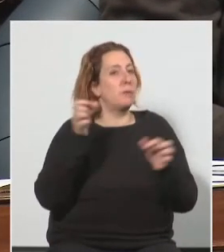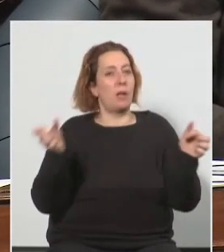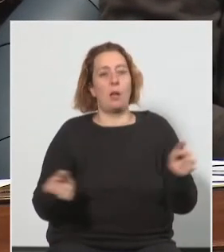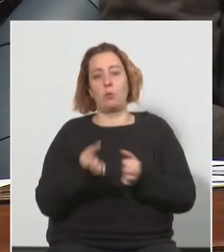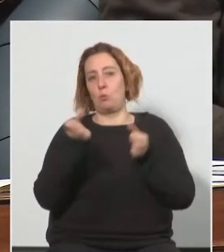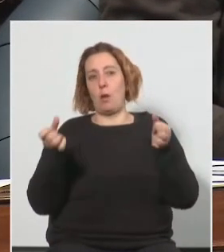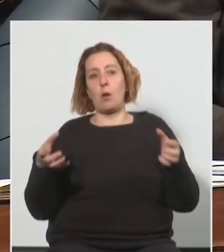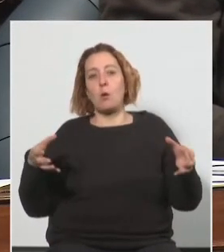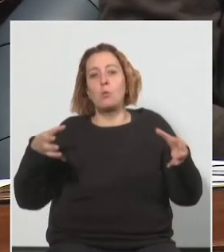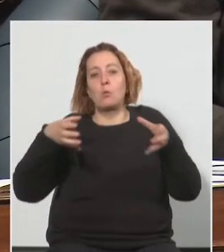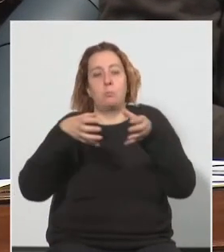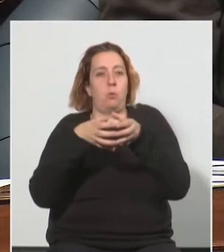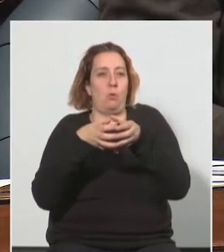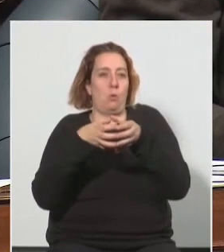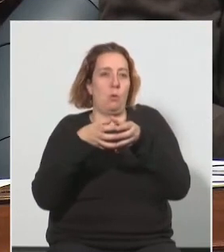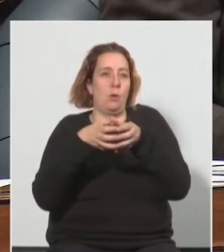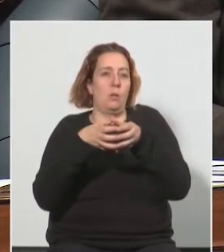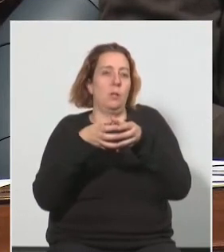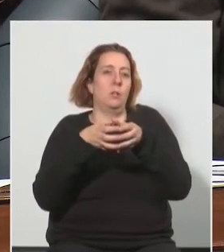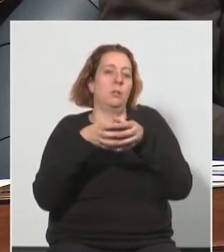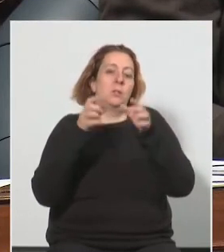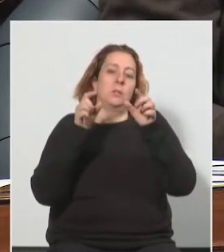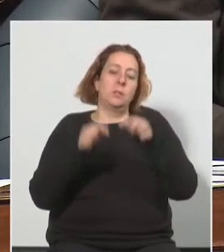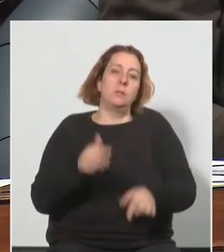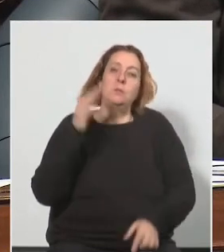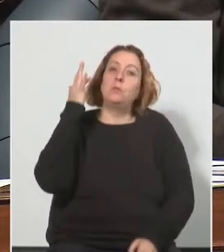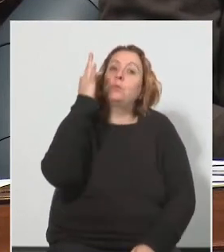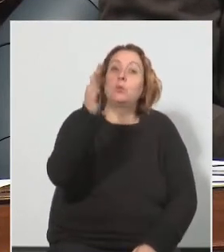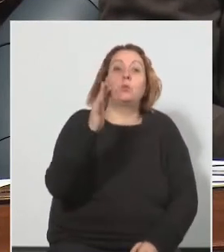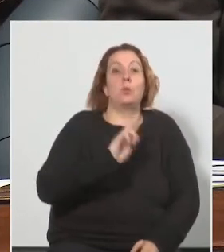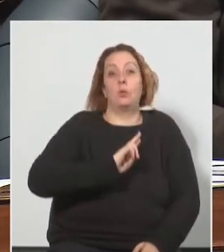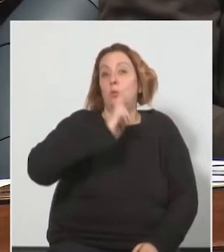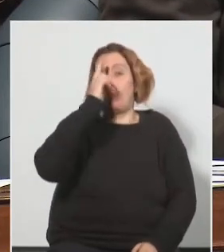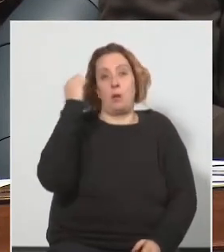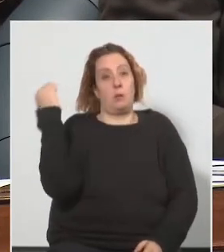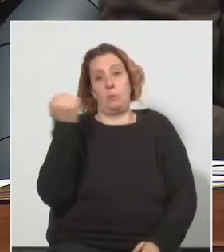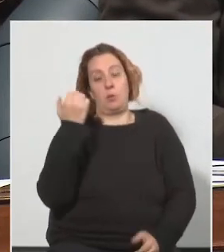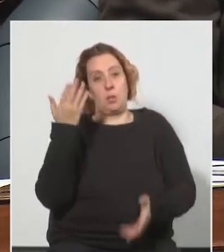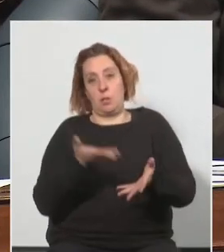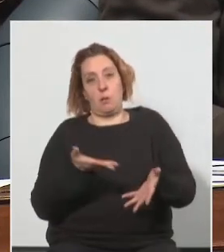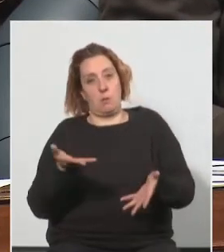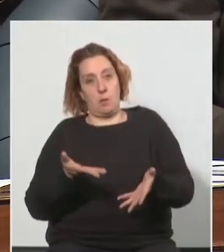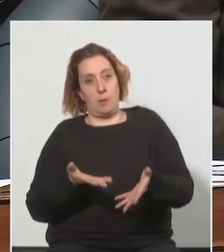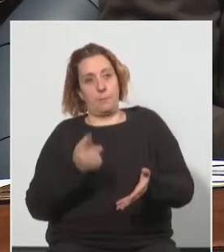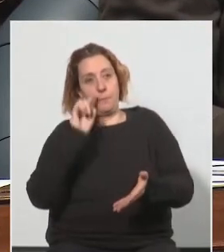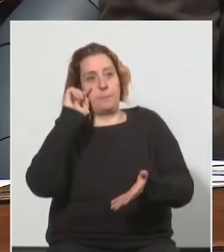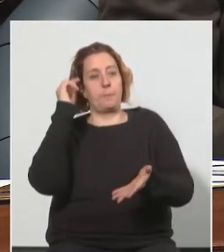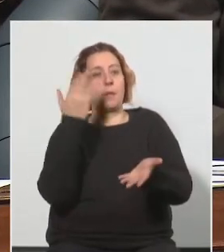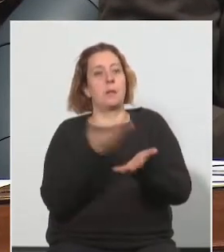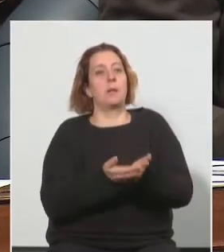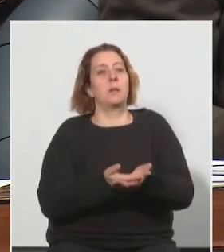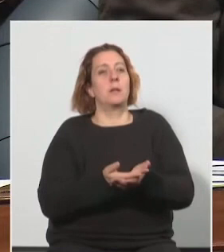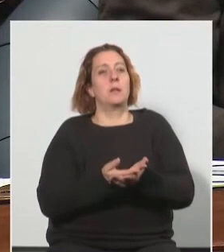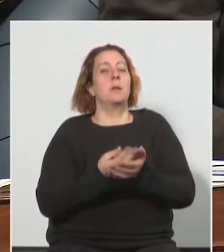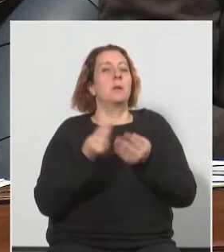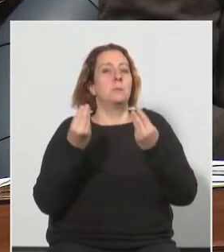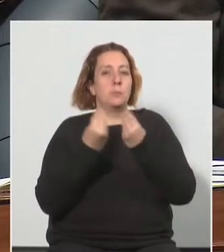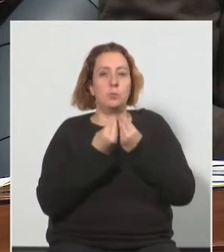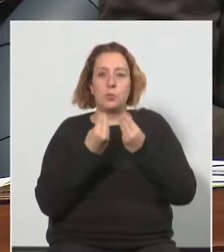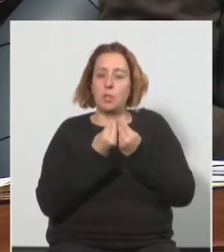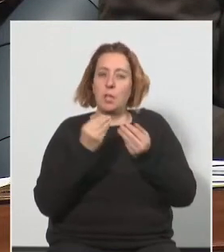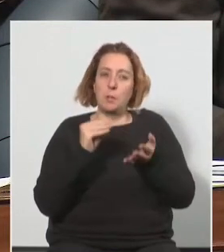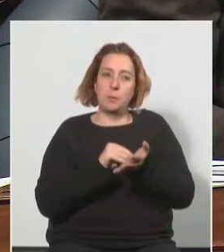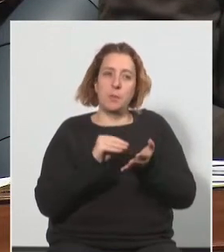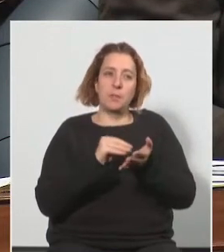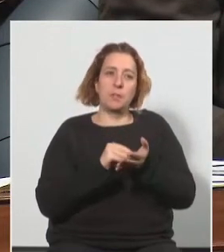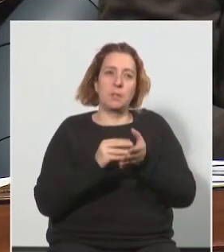en conjunto. Está en juego el futuro del país. Hemos propuesto más de una vez